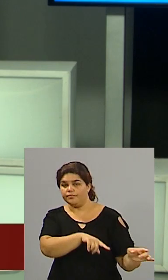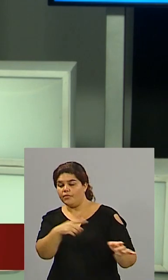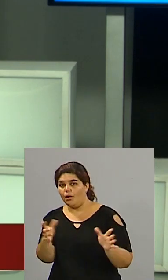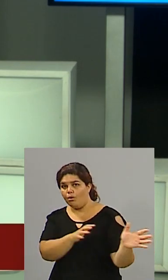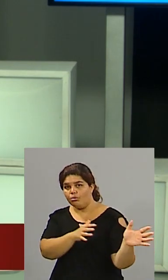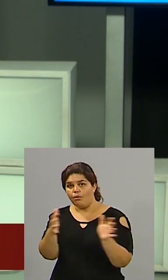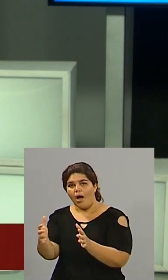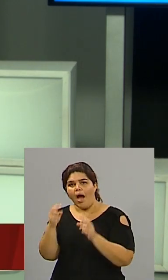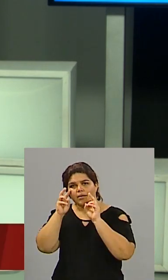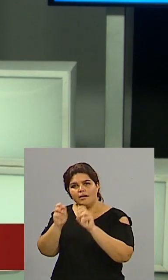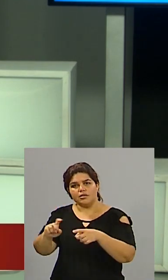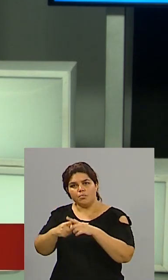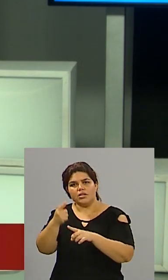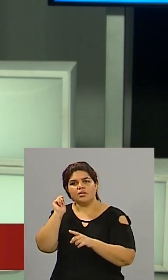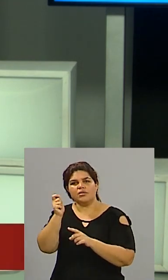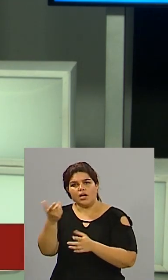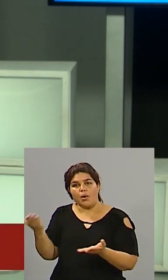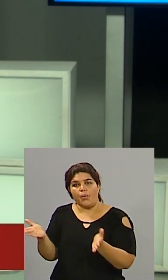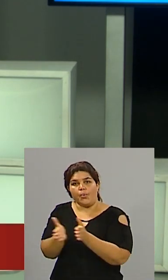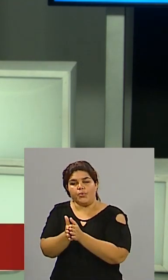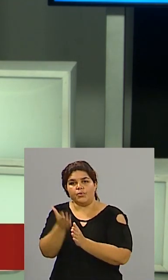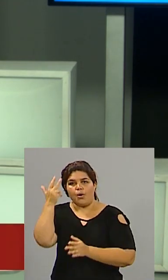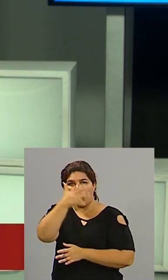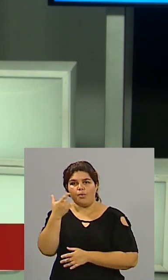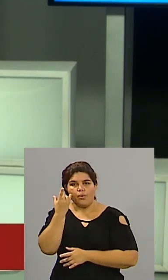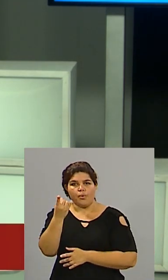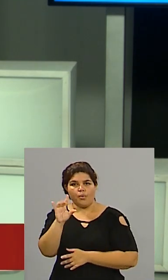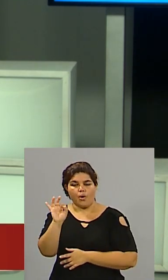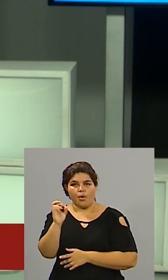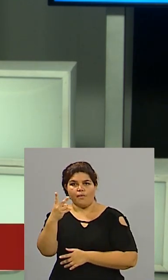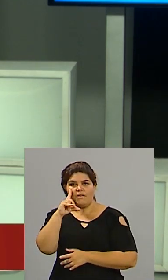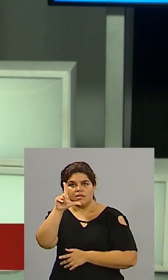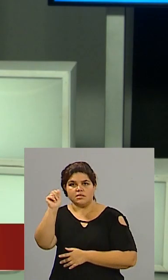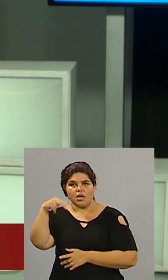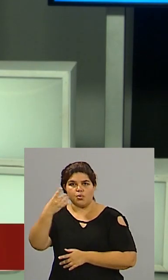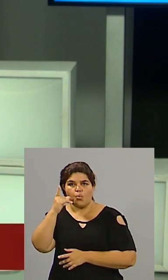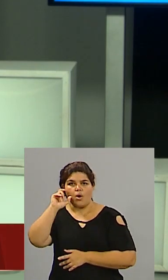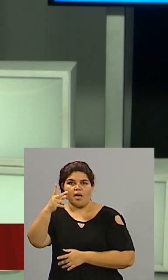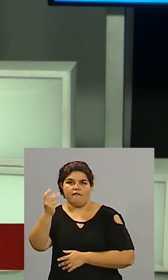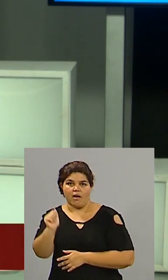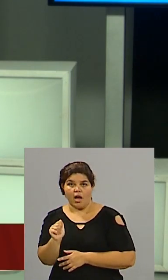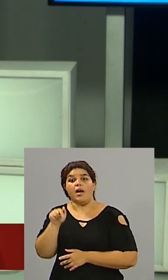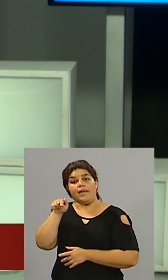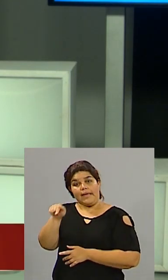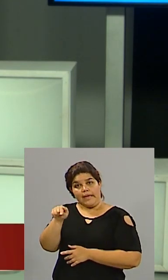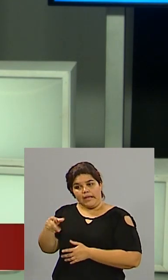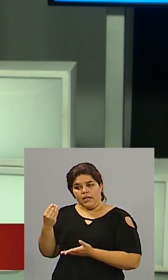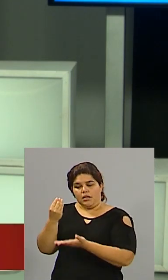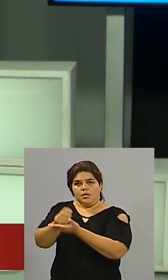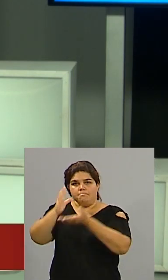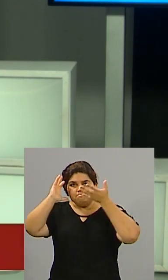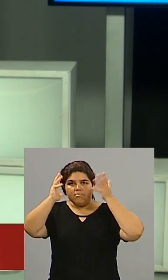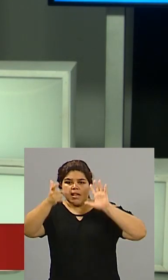político lo tendremos con Hugo Villanueva, lo decíamos, haciendo referencia a la asunción de Javier Milei, a su mensaje, su discurso,